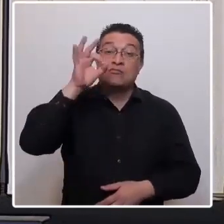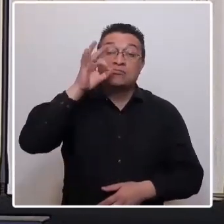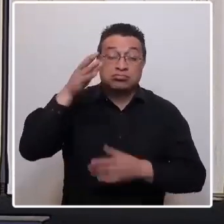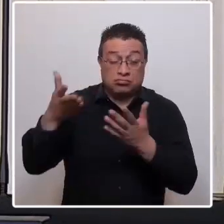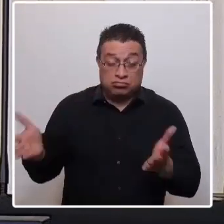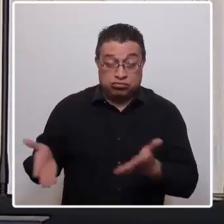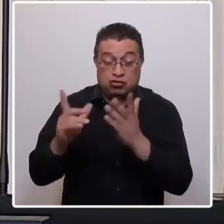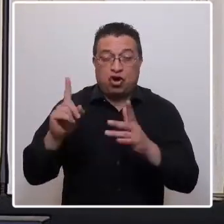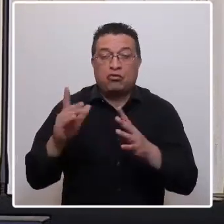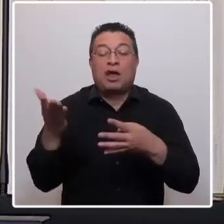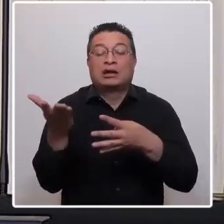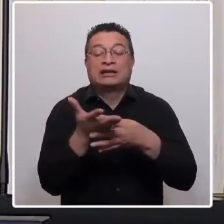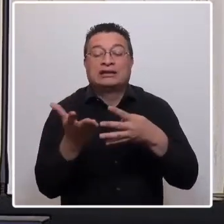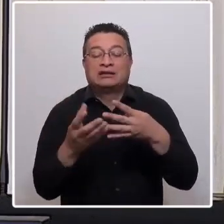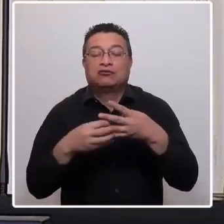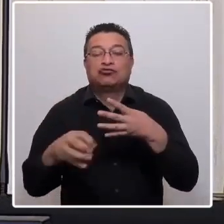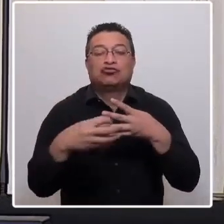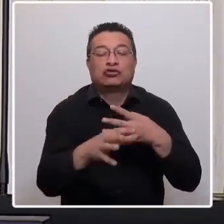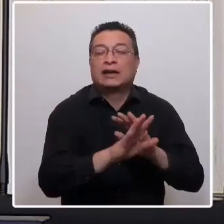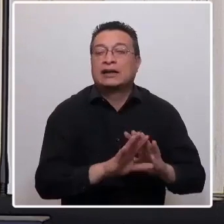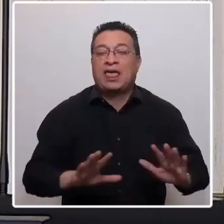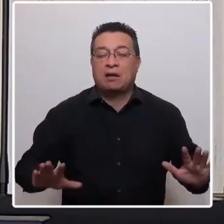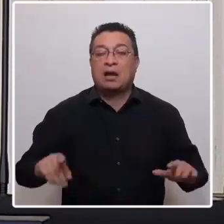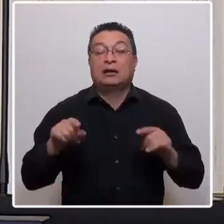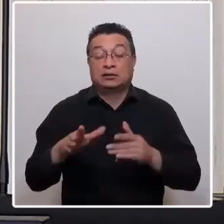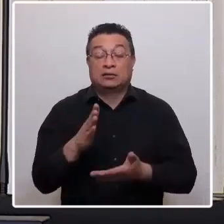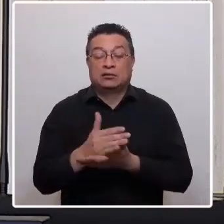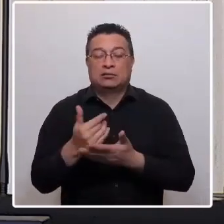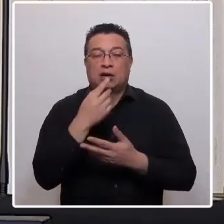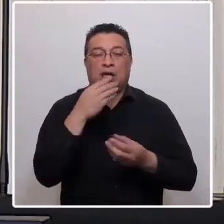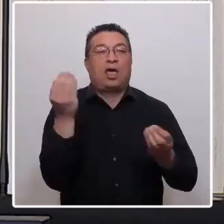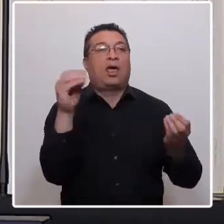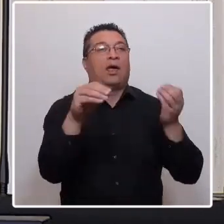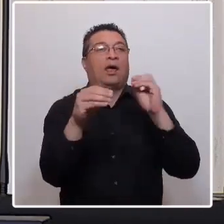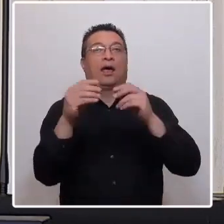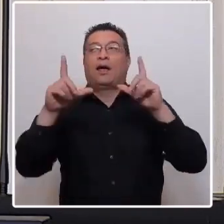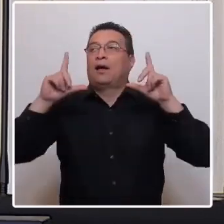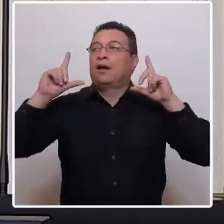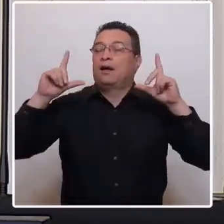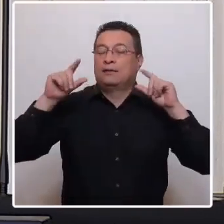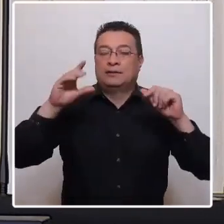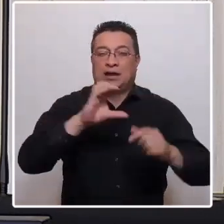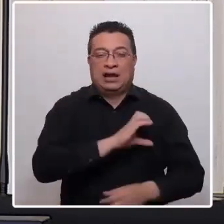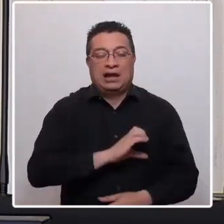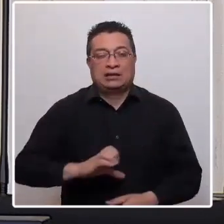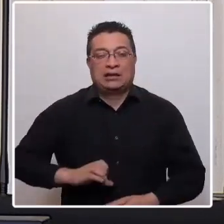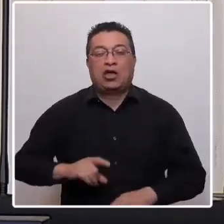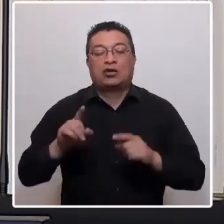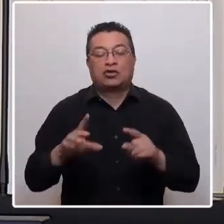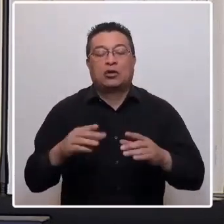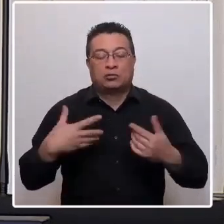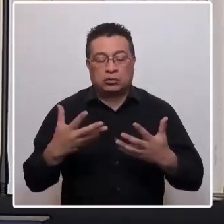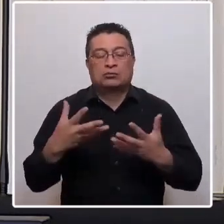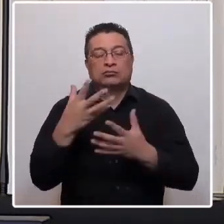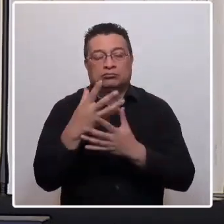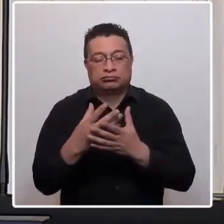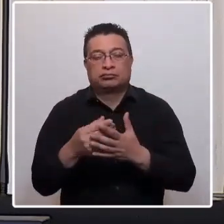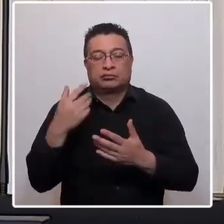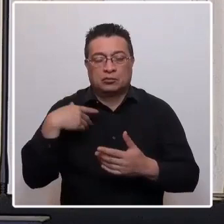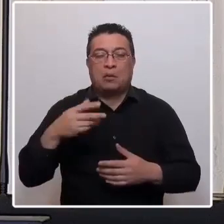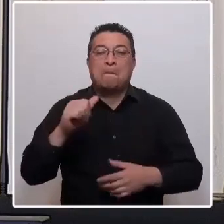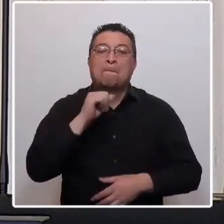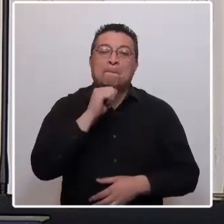la distribuye. Y con estas medidas populistas, el Estado chileno solo terminará distribuyendo